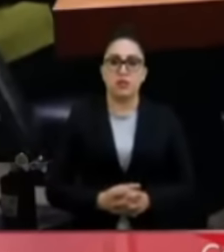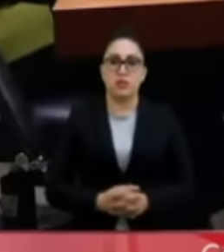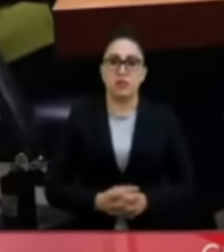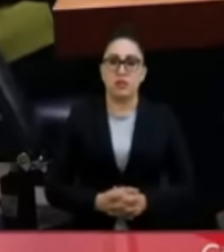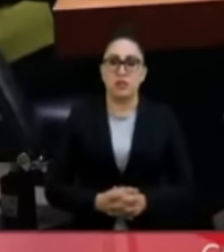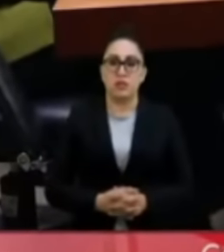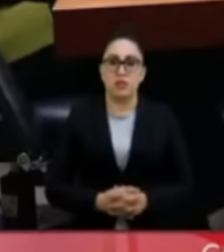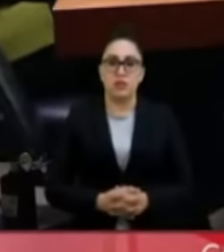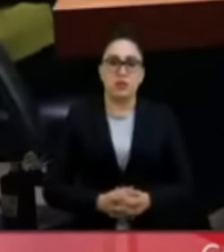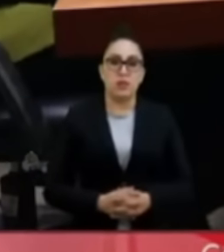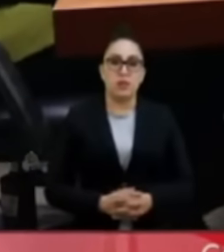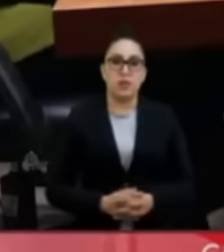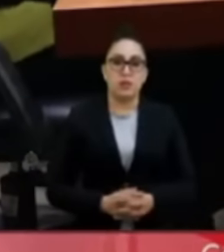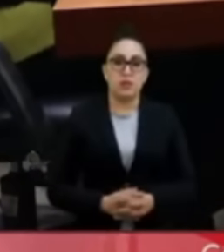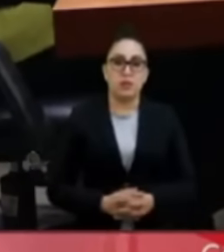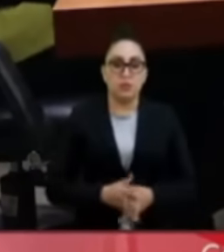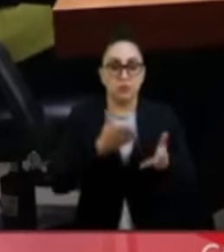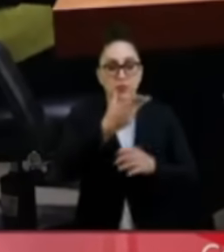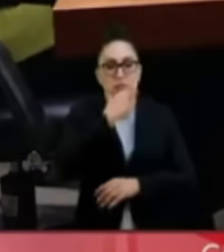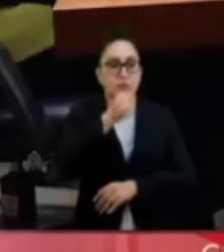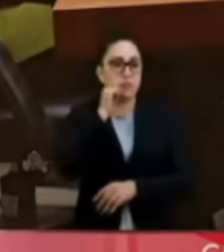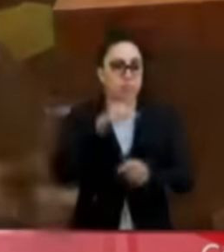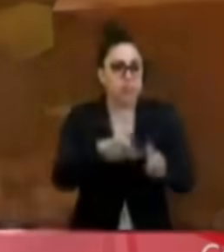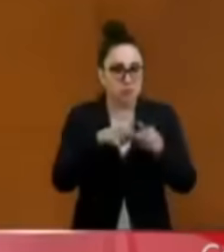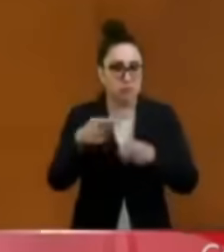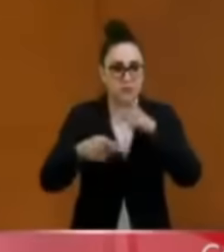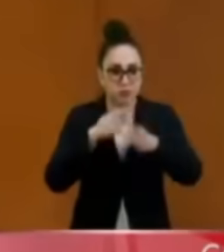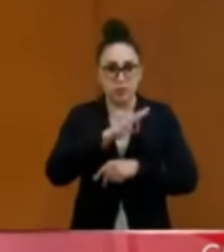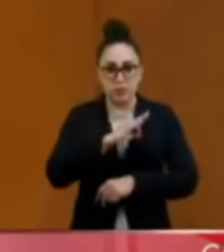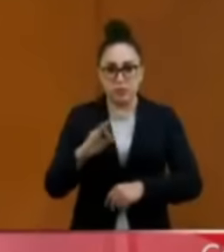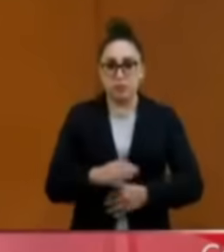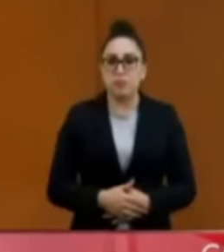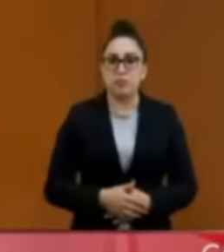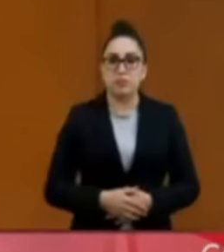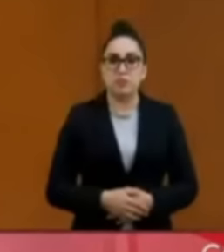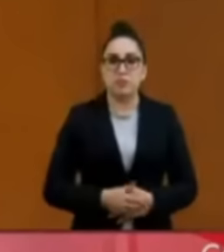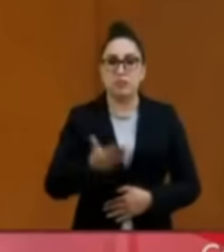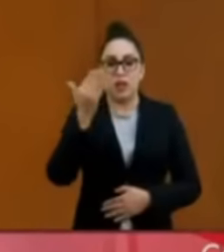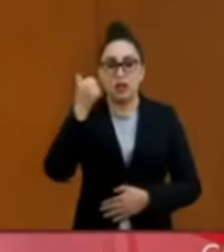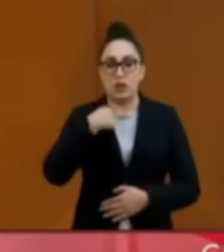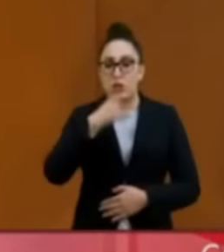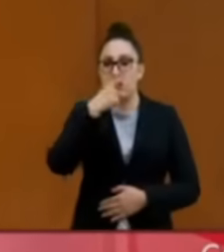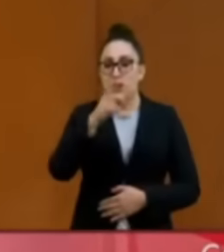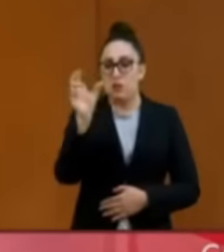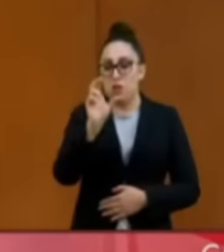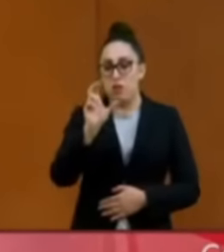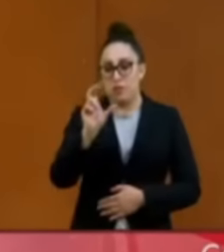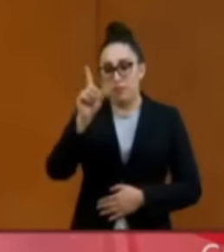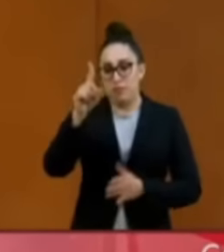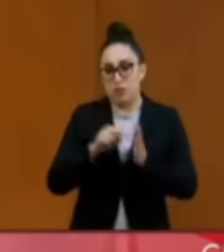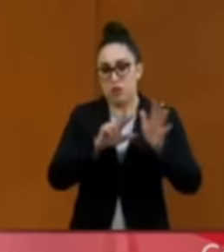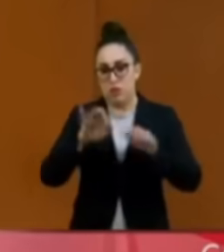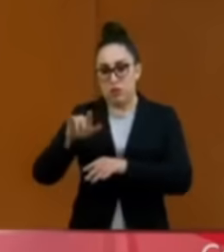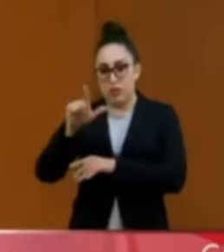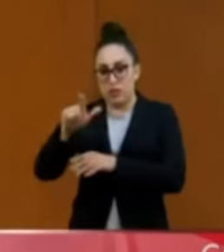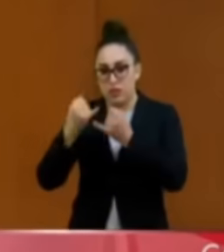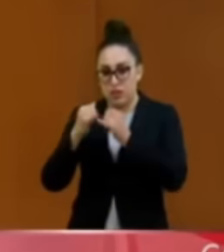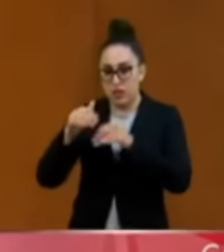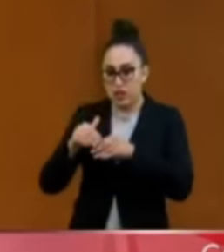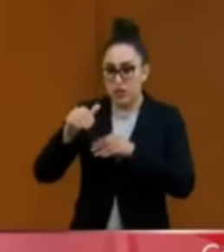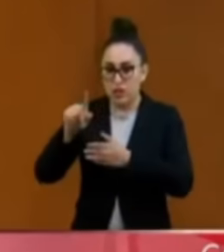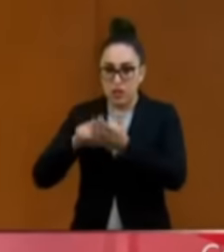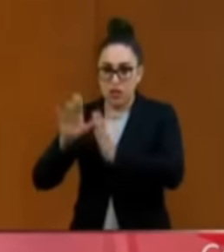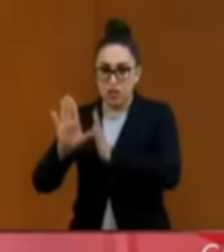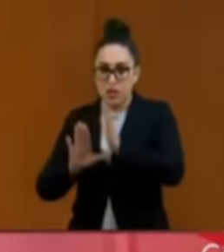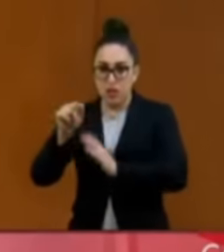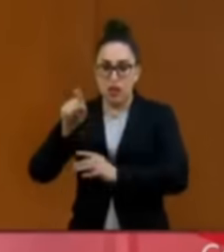Villano para que haga la pregunta. Adelante, senador Insunza. Decía yo que durante la Constitución de 1857 se previó la